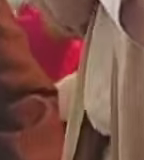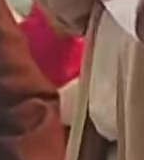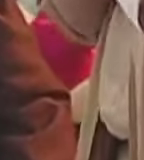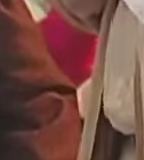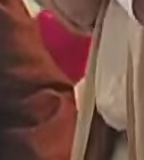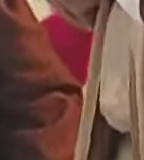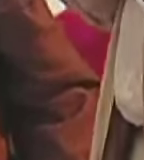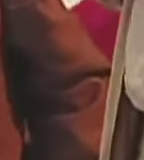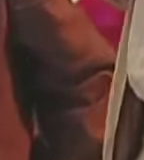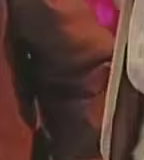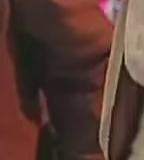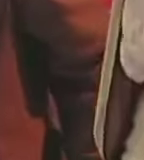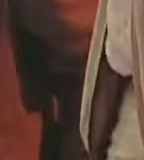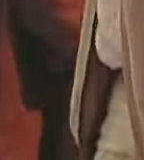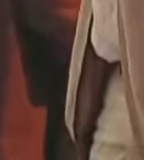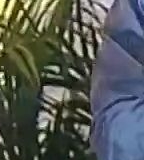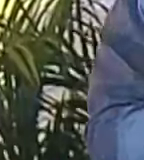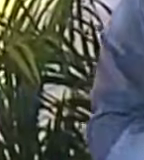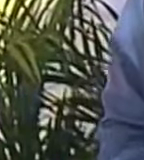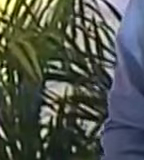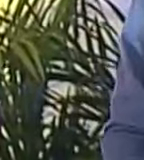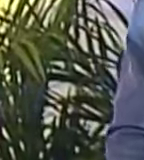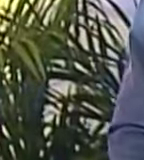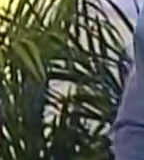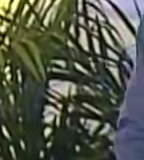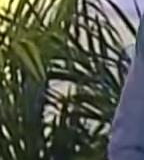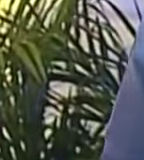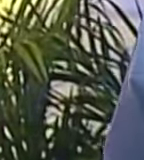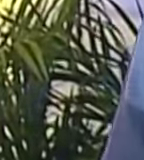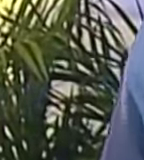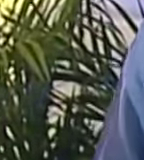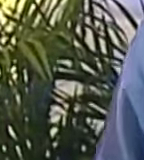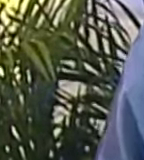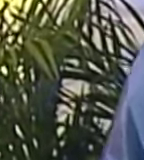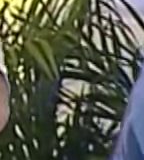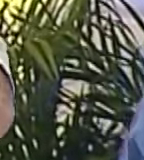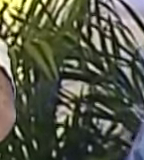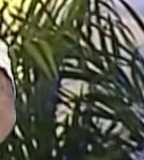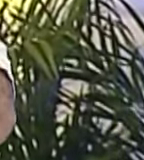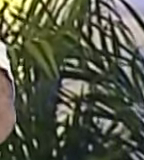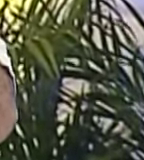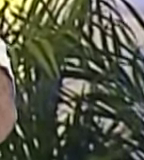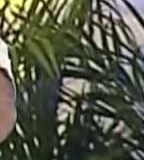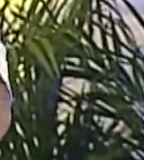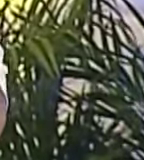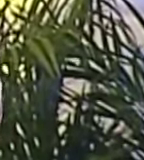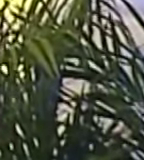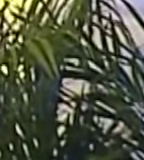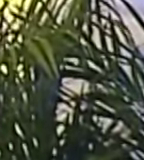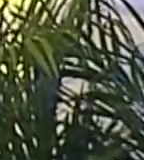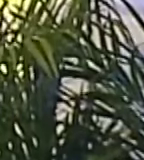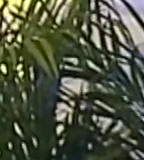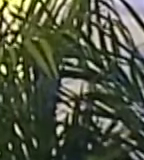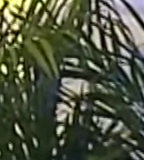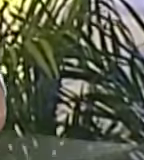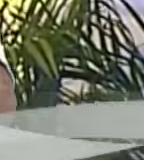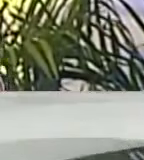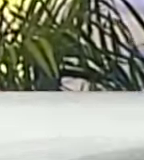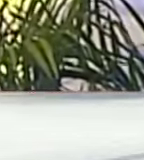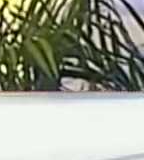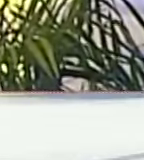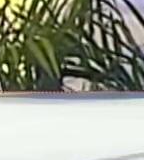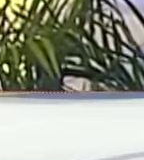Quiero explicar rápidamente, presidente, con su venia, a los venezolanos, a los zulianos y a